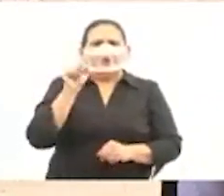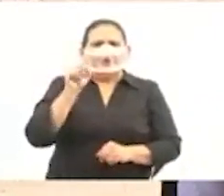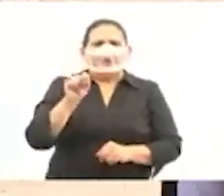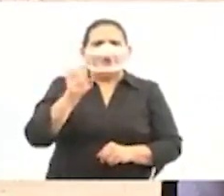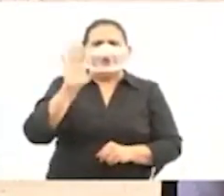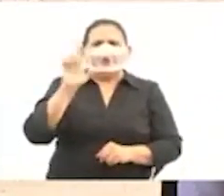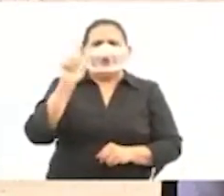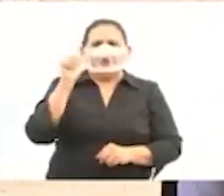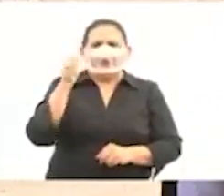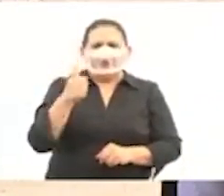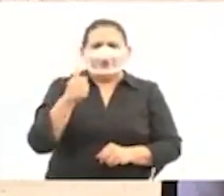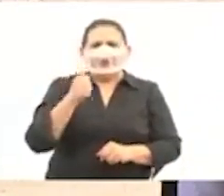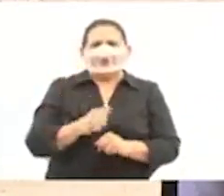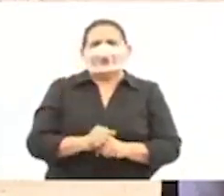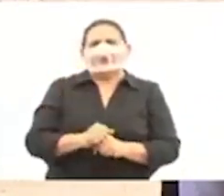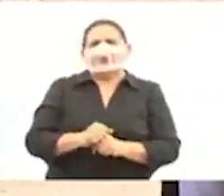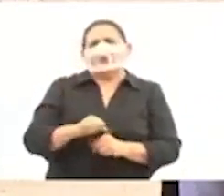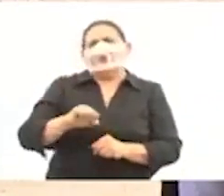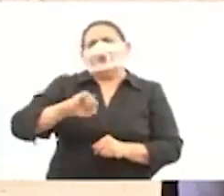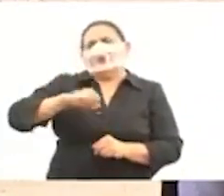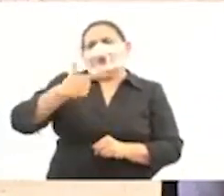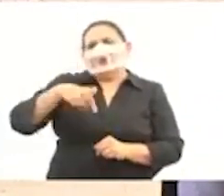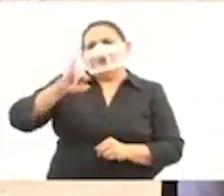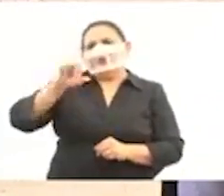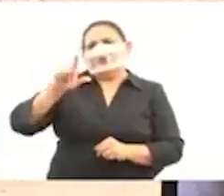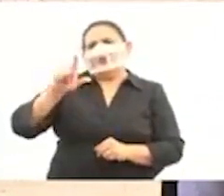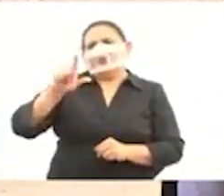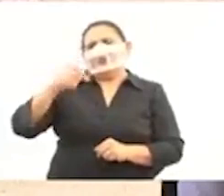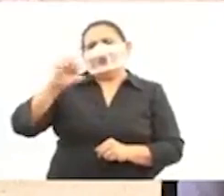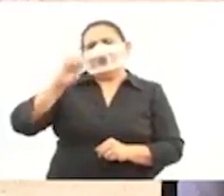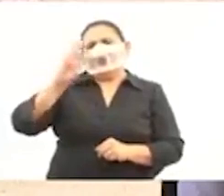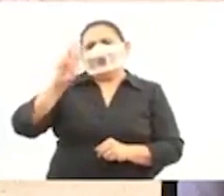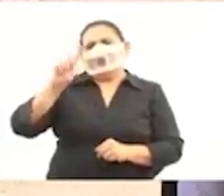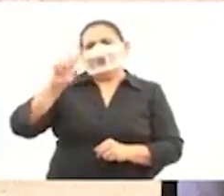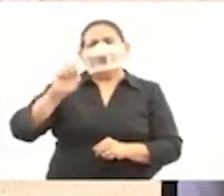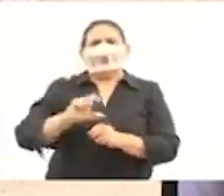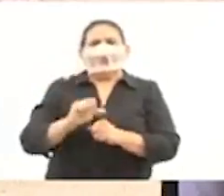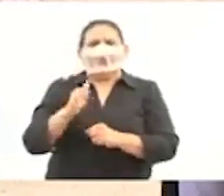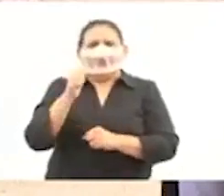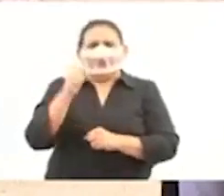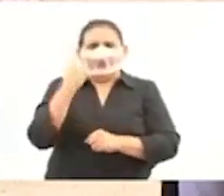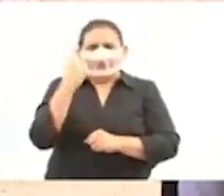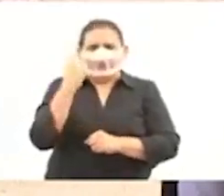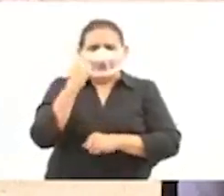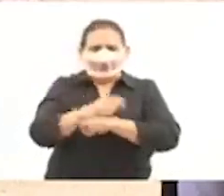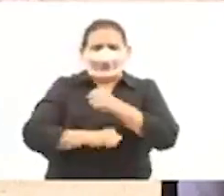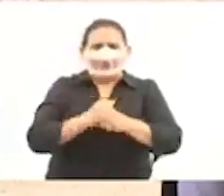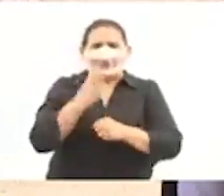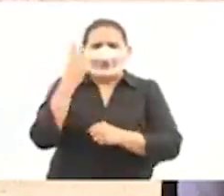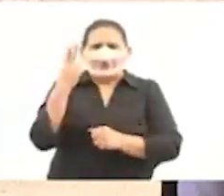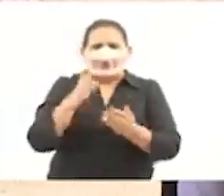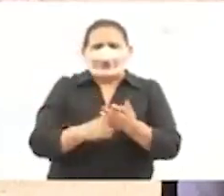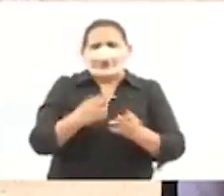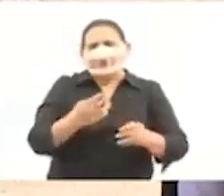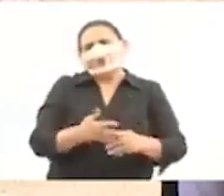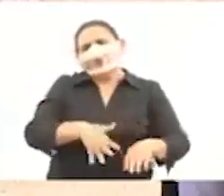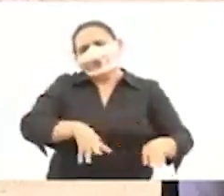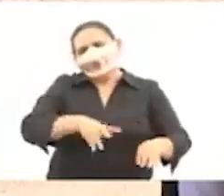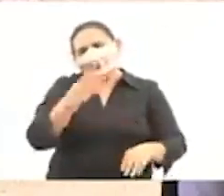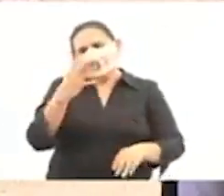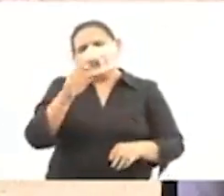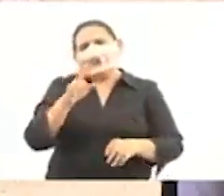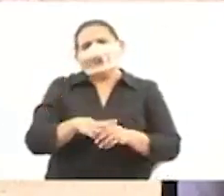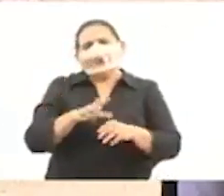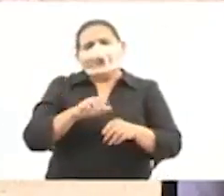15.56 giga watts por hora de energía limpia el año mientras que un año después en el año 2019 aumentamos